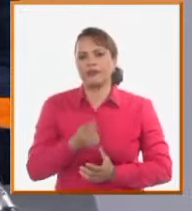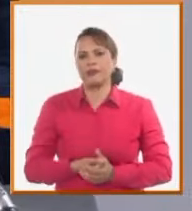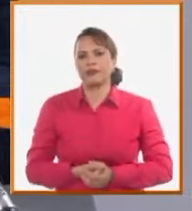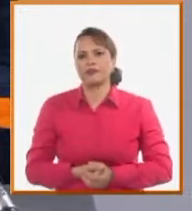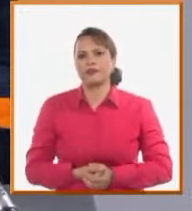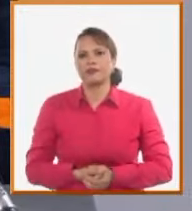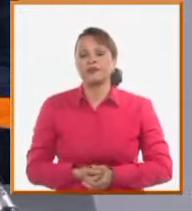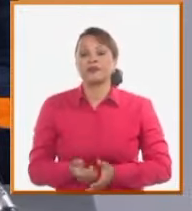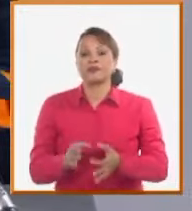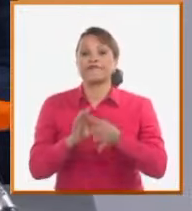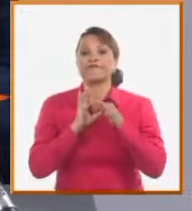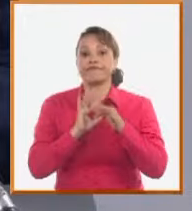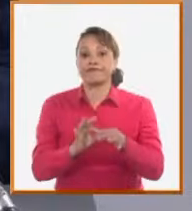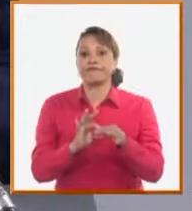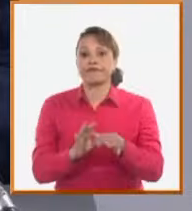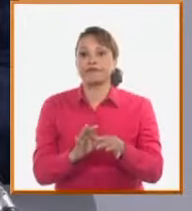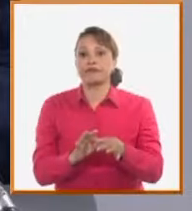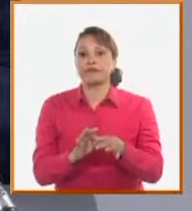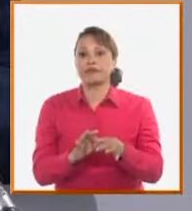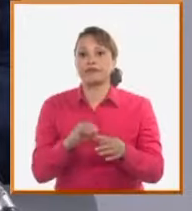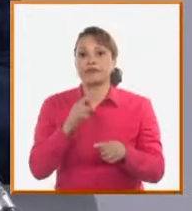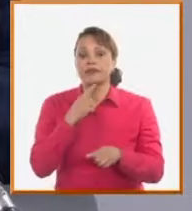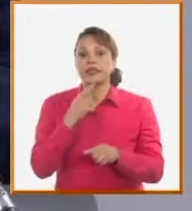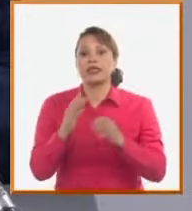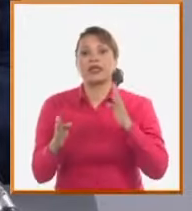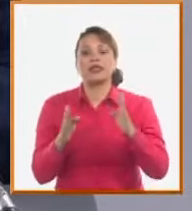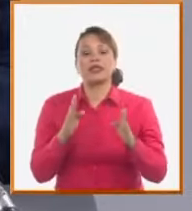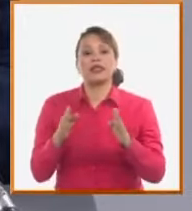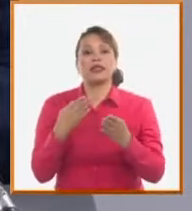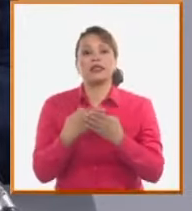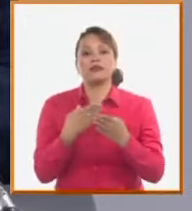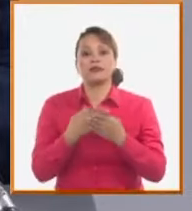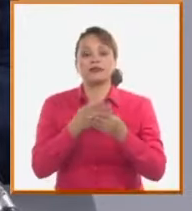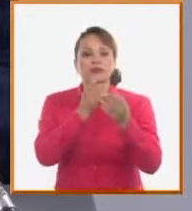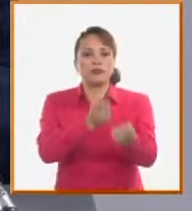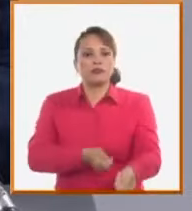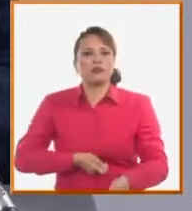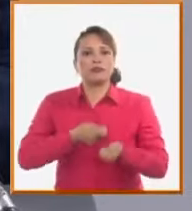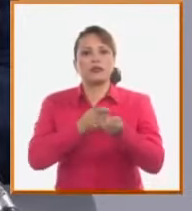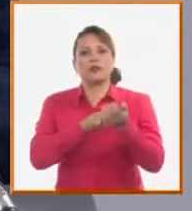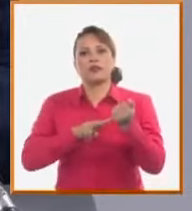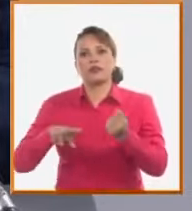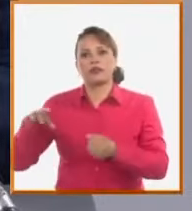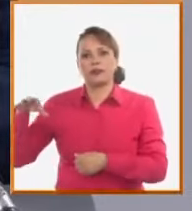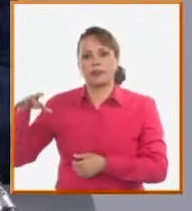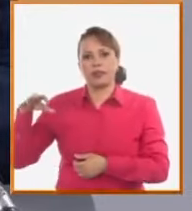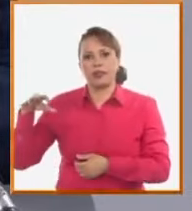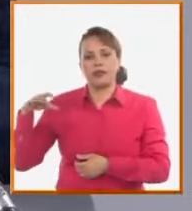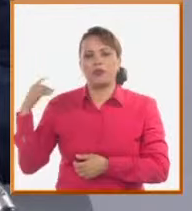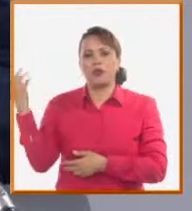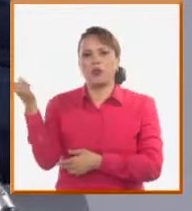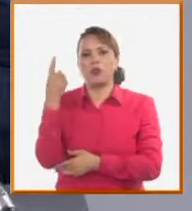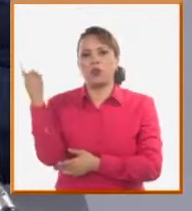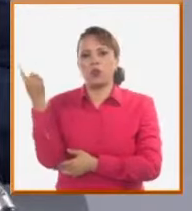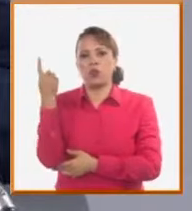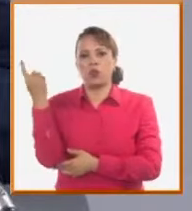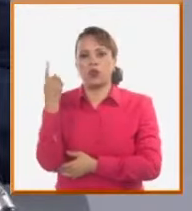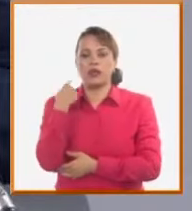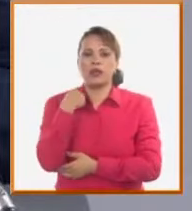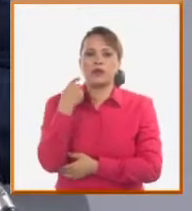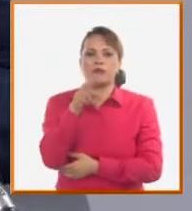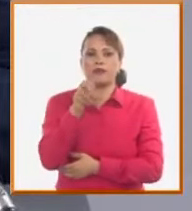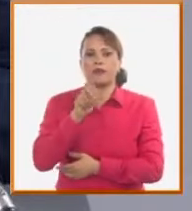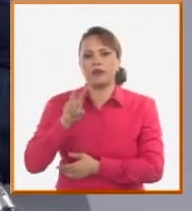graves afectaciones que sufrió este sector, el sector agropecuario en la provincia de Pinar del Río con el paso del huracán Ian en el